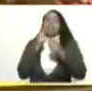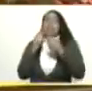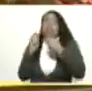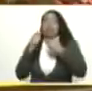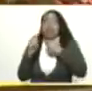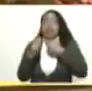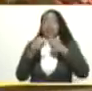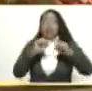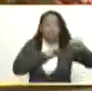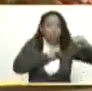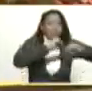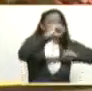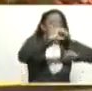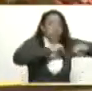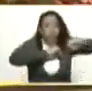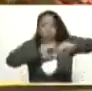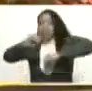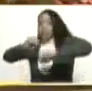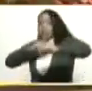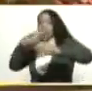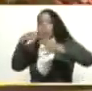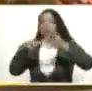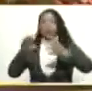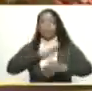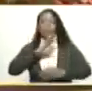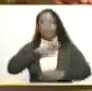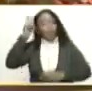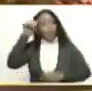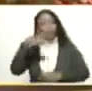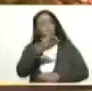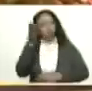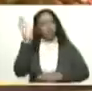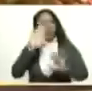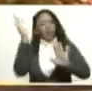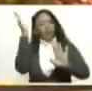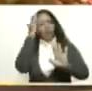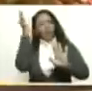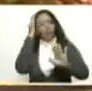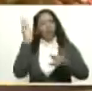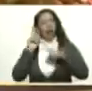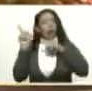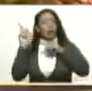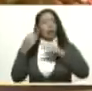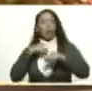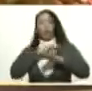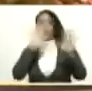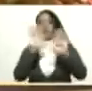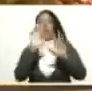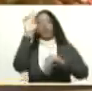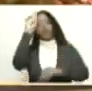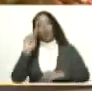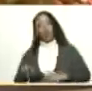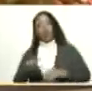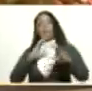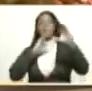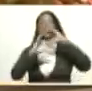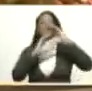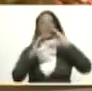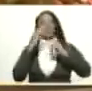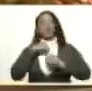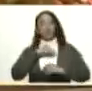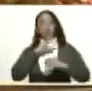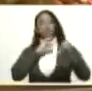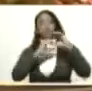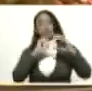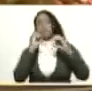los recursos para nuestro pueblo? Ustedes lo saben porque de esto conversamos a diario, de esto hemos